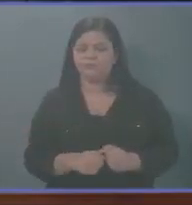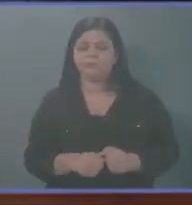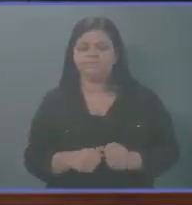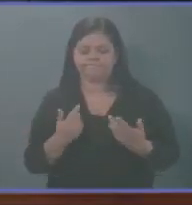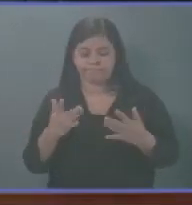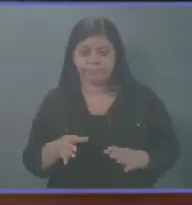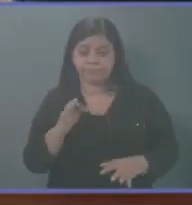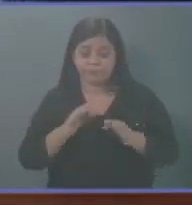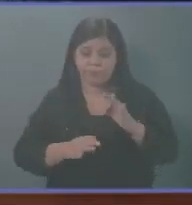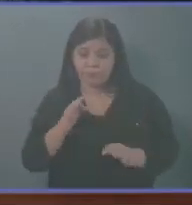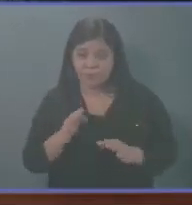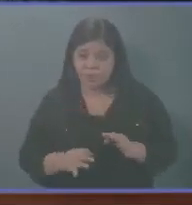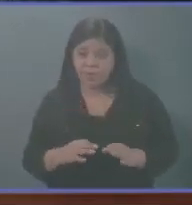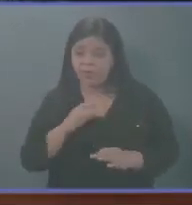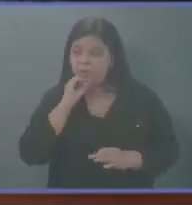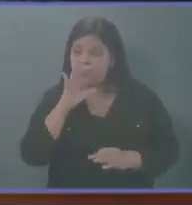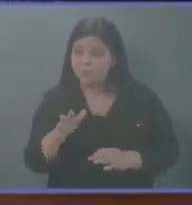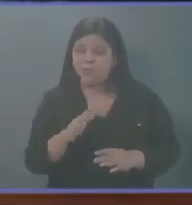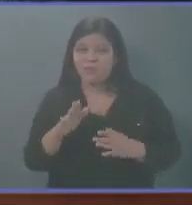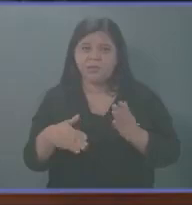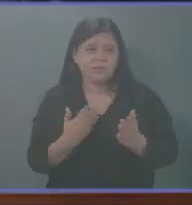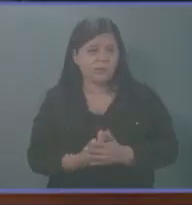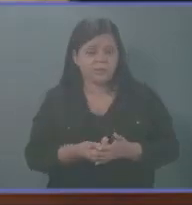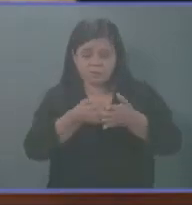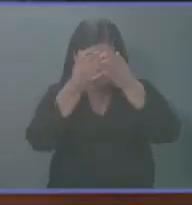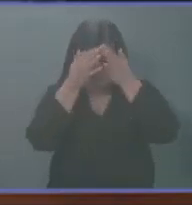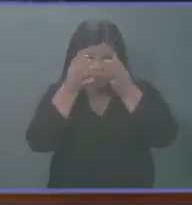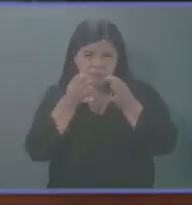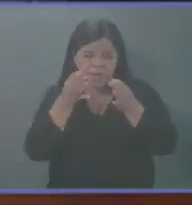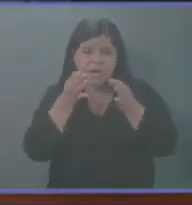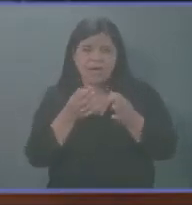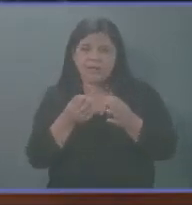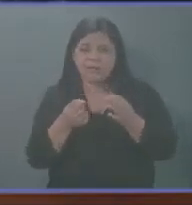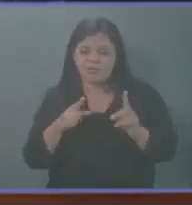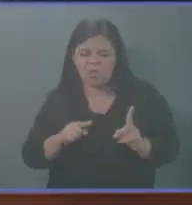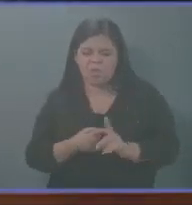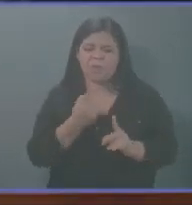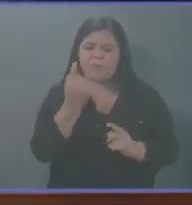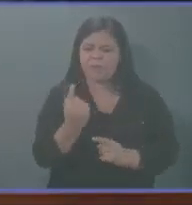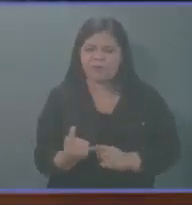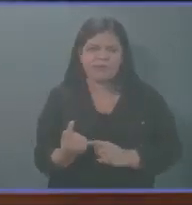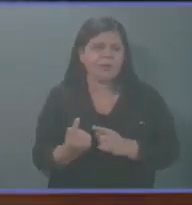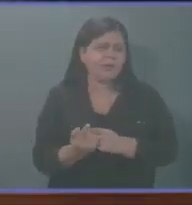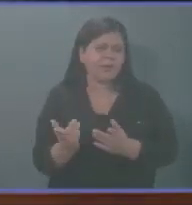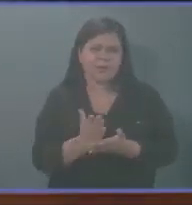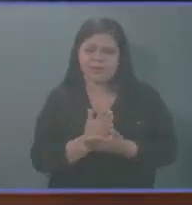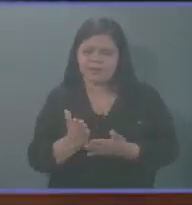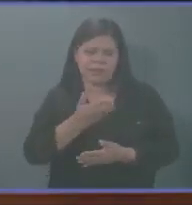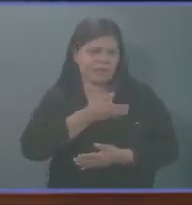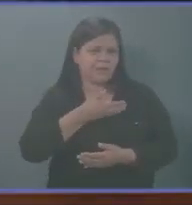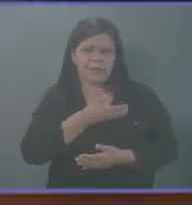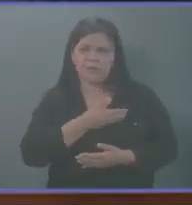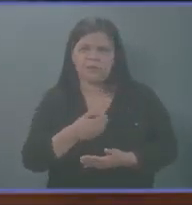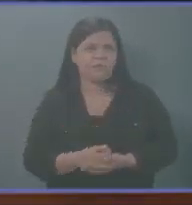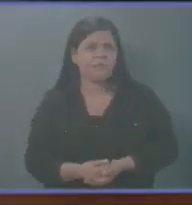de juzgar y de mancillar la integridad y el honor de una persona que no ha cometido delito.